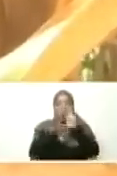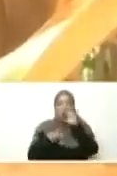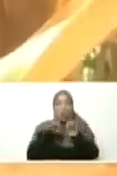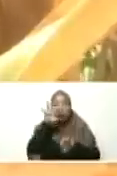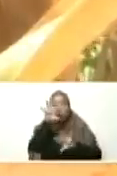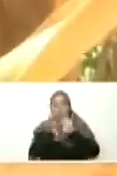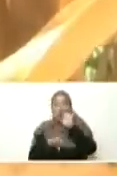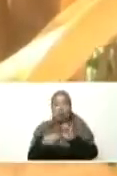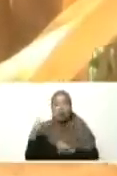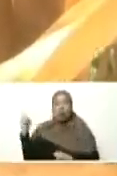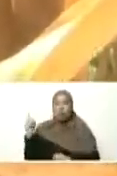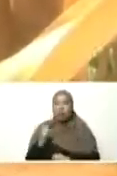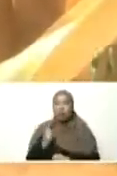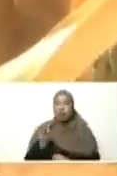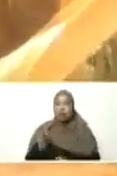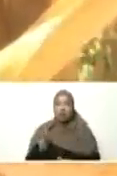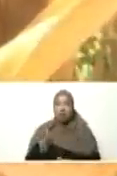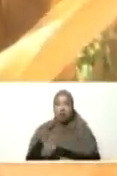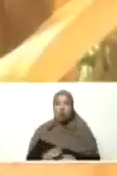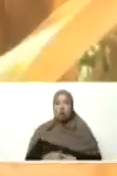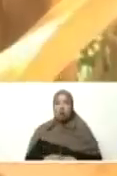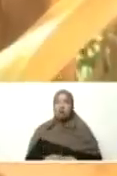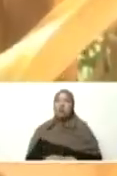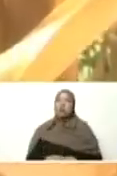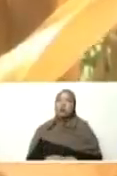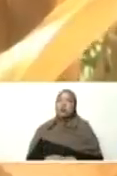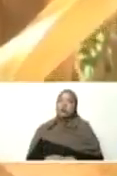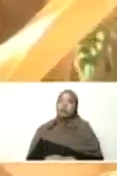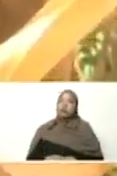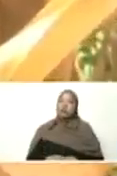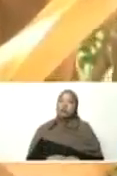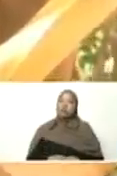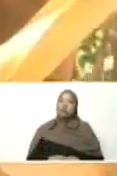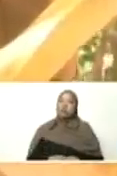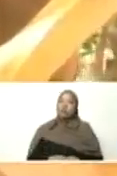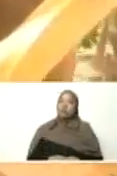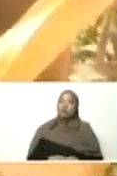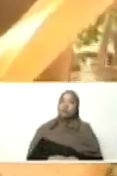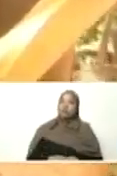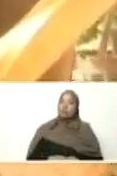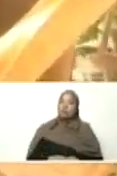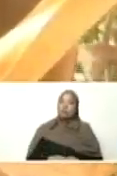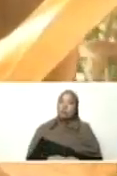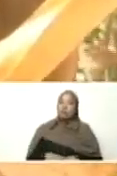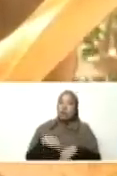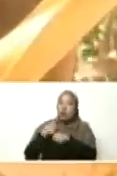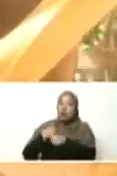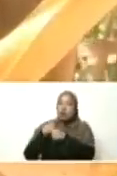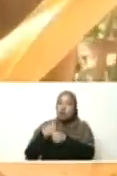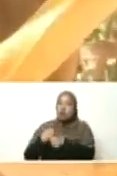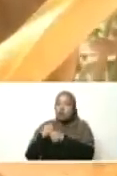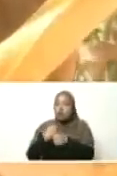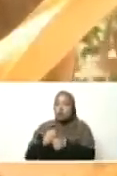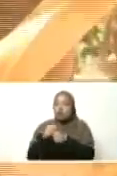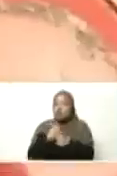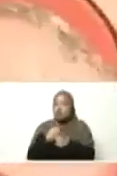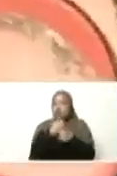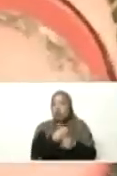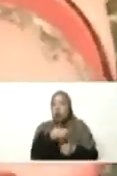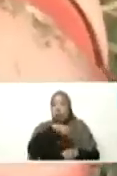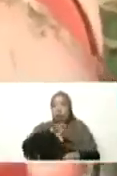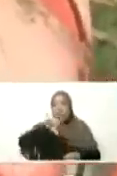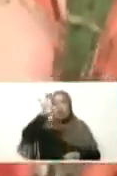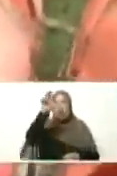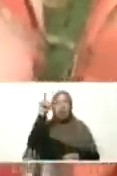a venir sin micrófono, Ángel? Cuidado, Silita. ¡Palante, palante! Los jinetes de la patria.